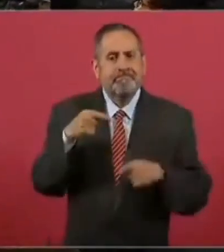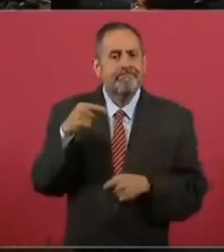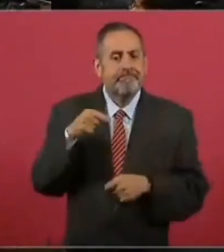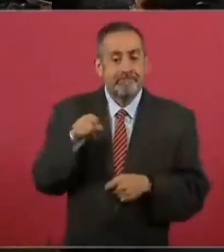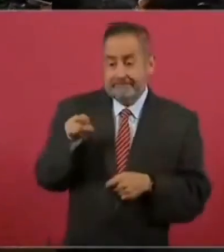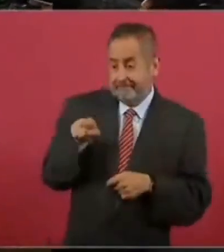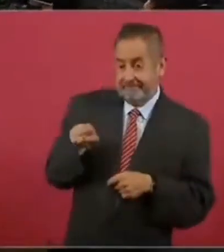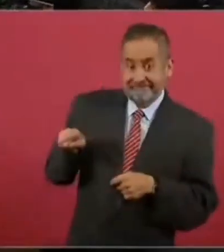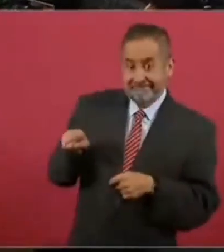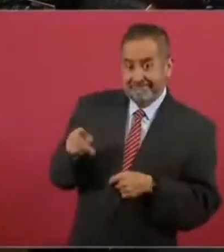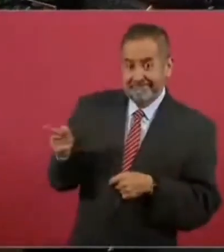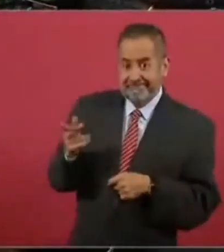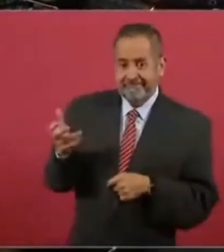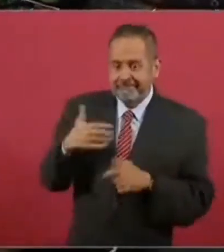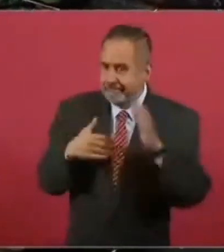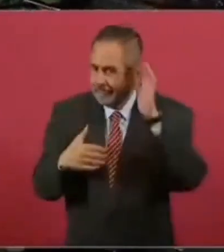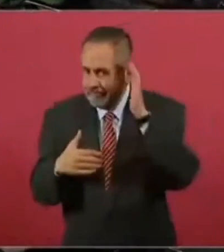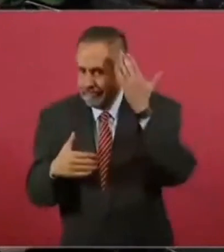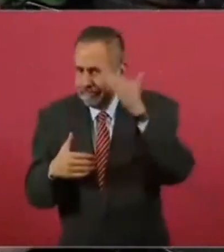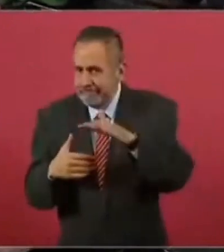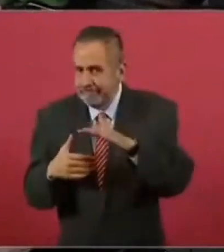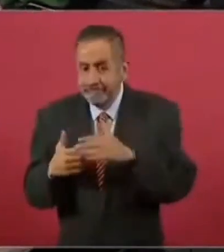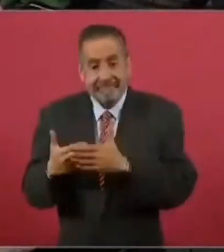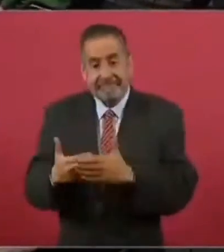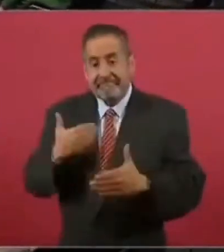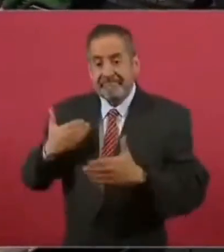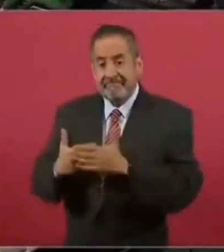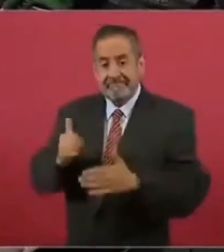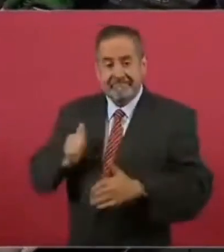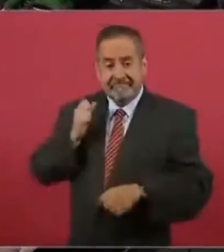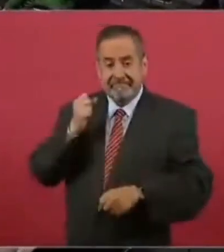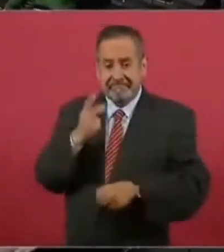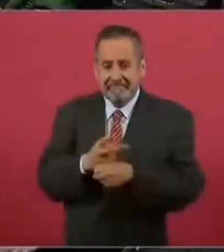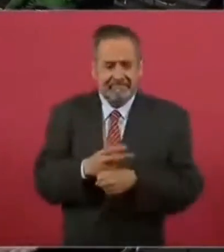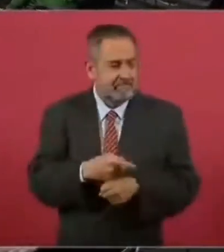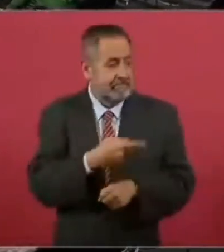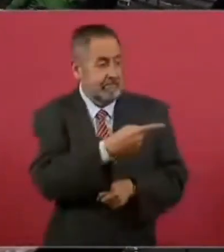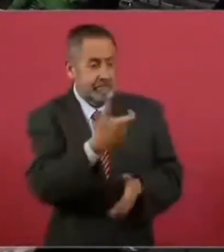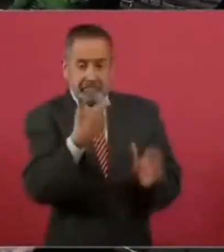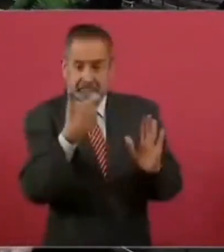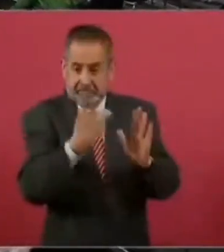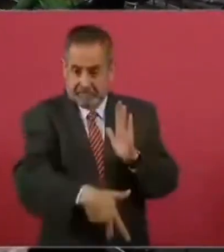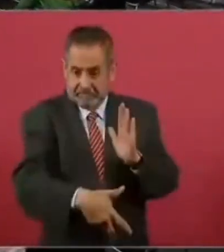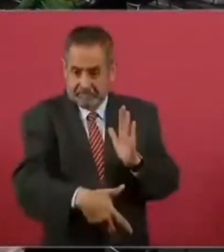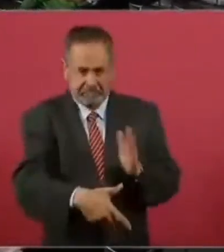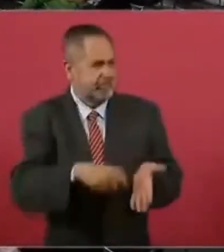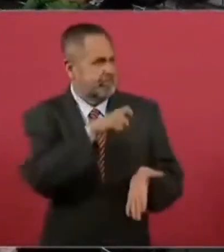acciones, se adelantan, compran las acciones cuando no valían nada,